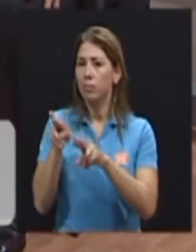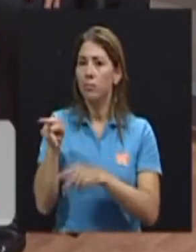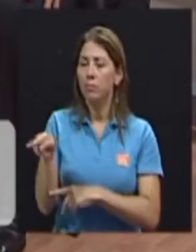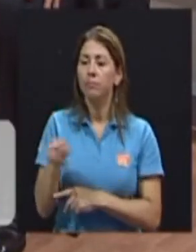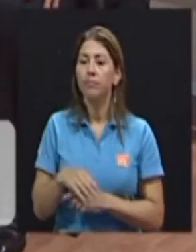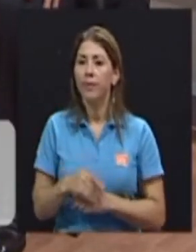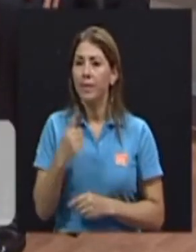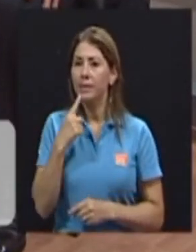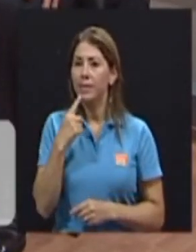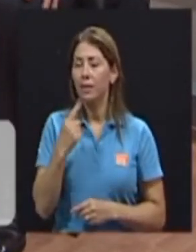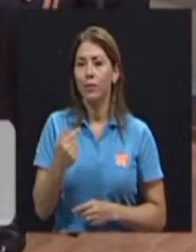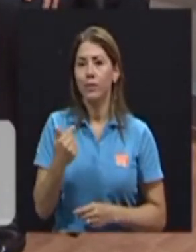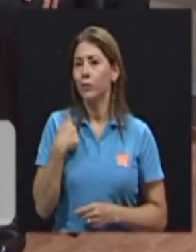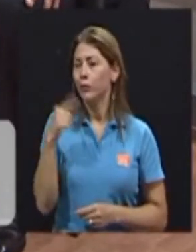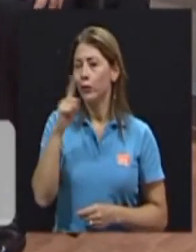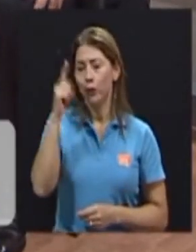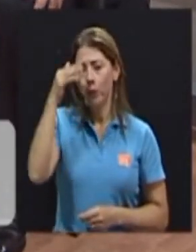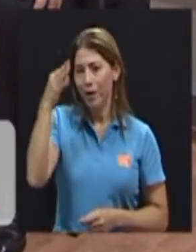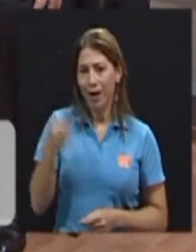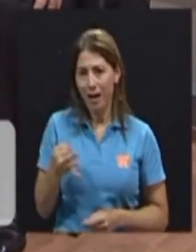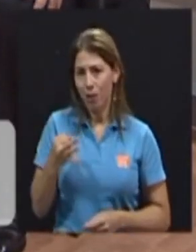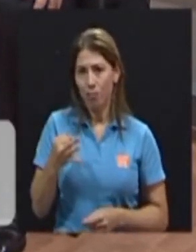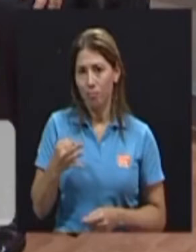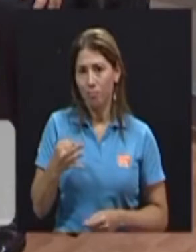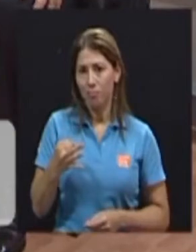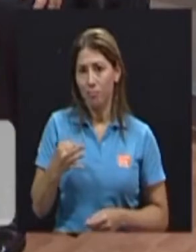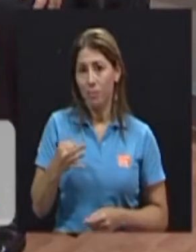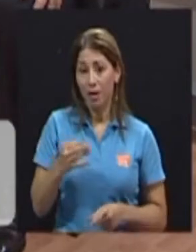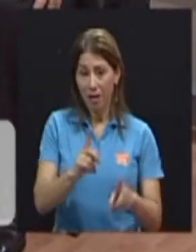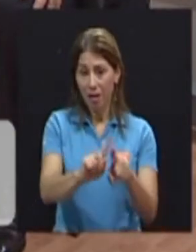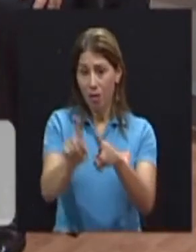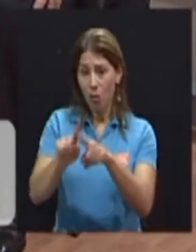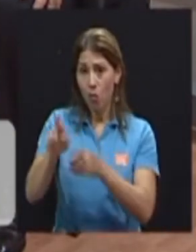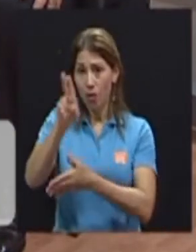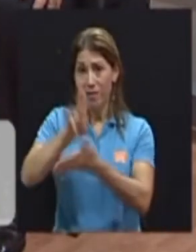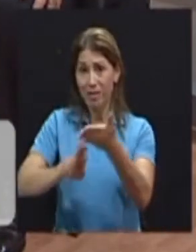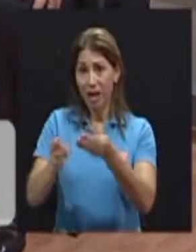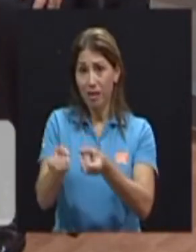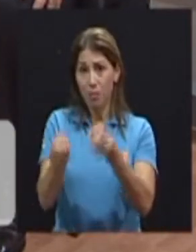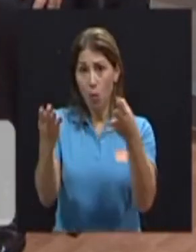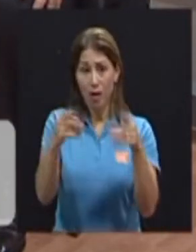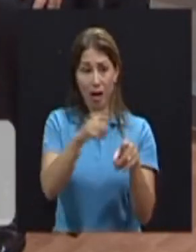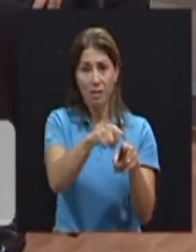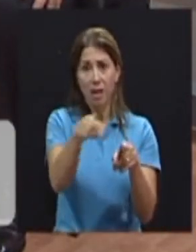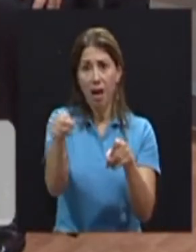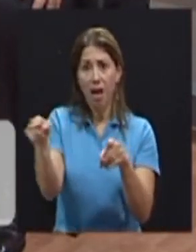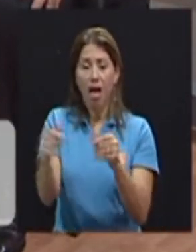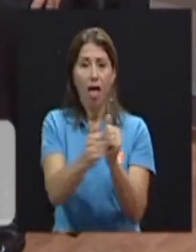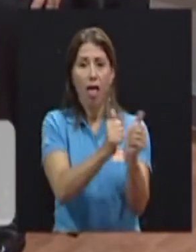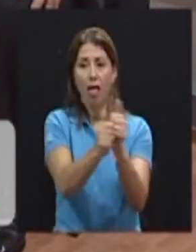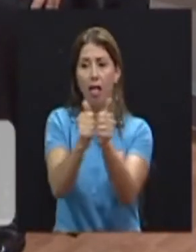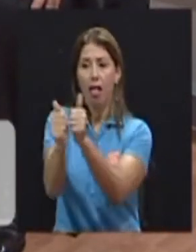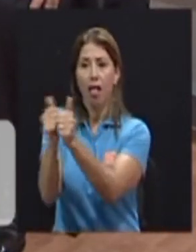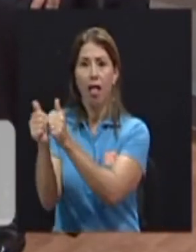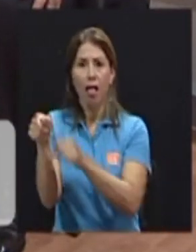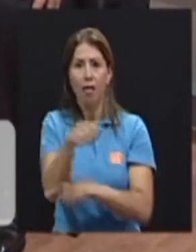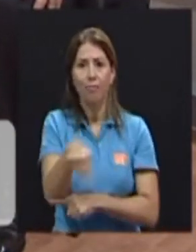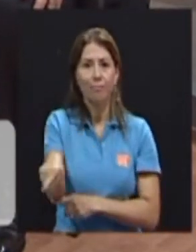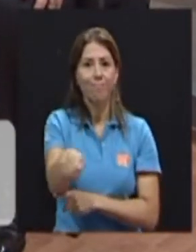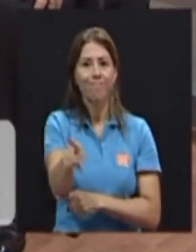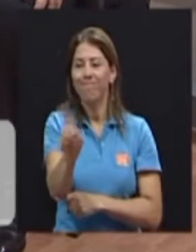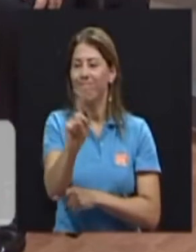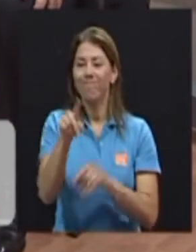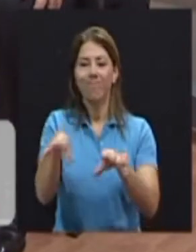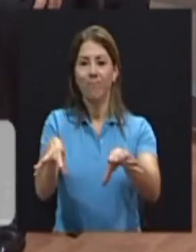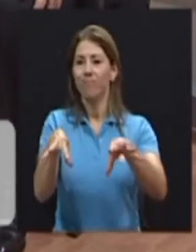diciéndole que yo no creo en absoluto que las universidades públicas compitan entre sí. Yo no acepto ese enfoque